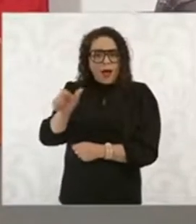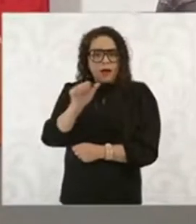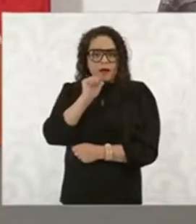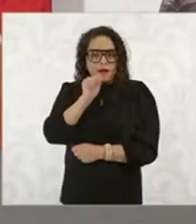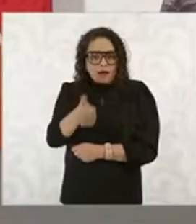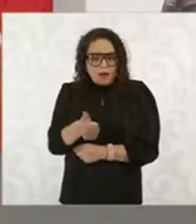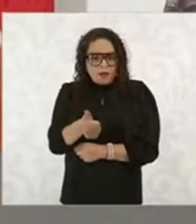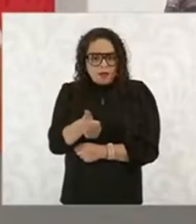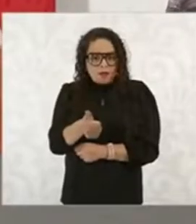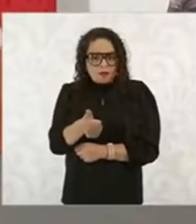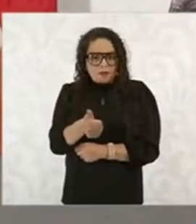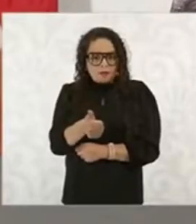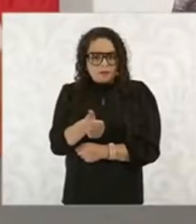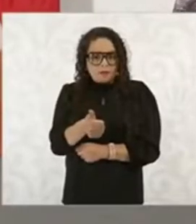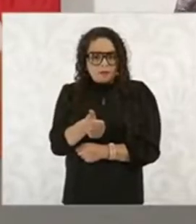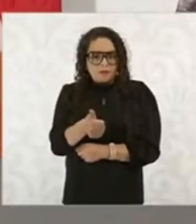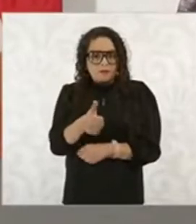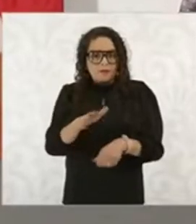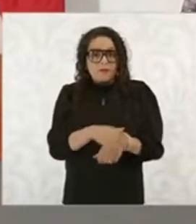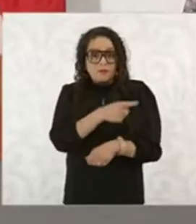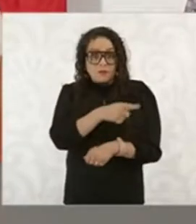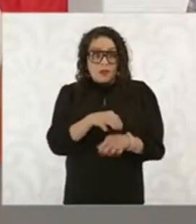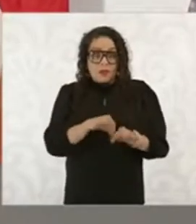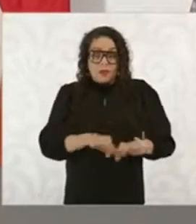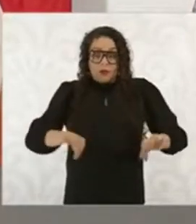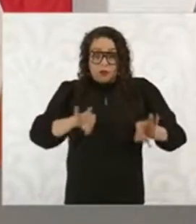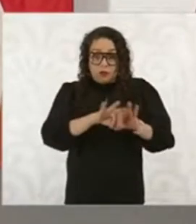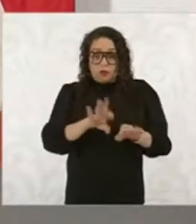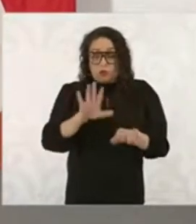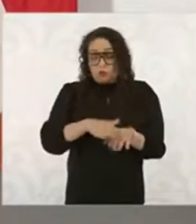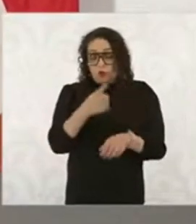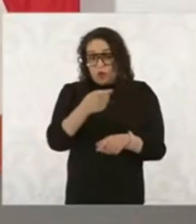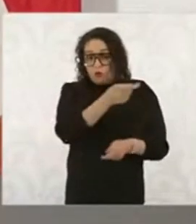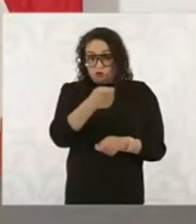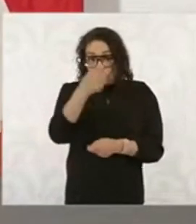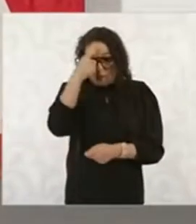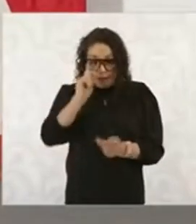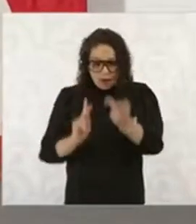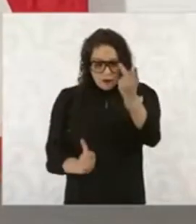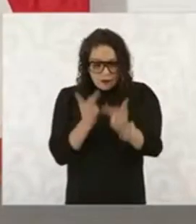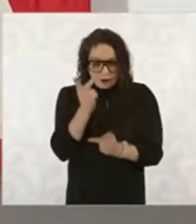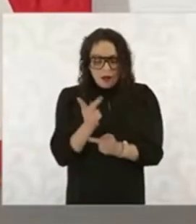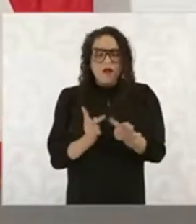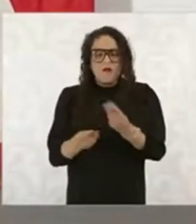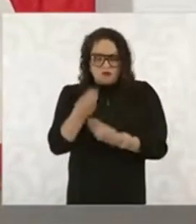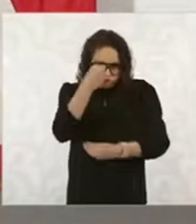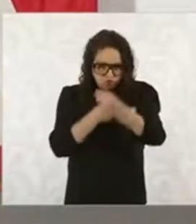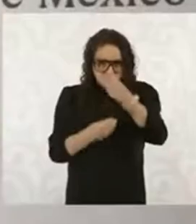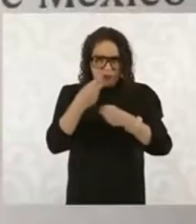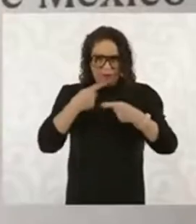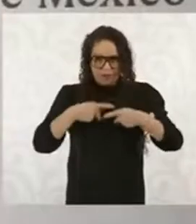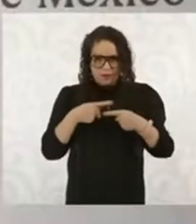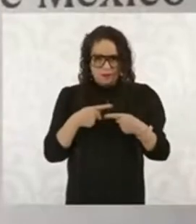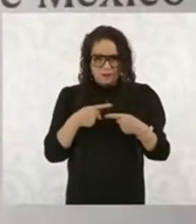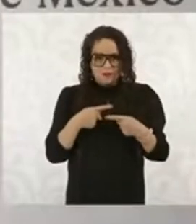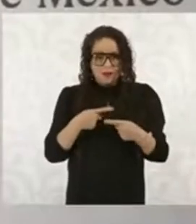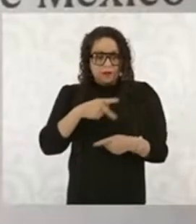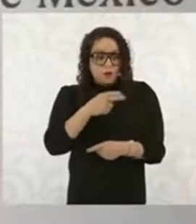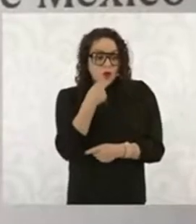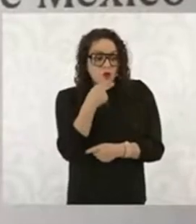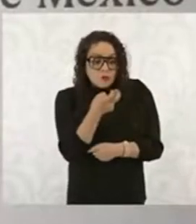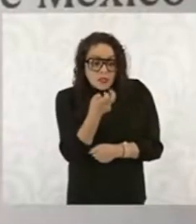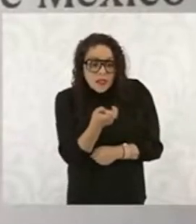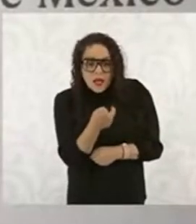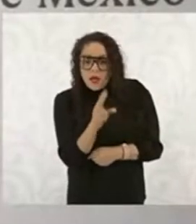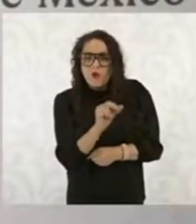importante para la alimentación el riego agrícola. Pero resulta que ya no lo usaban para riego agrícola, que ya lo usaban para el